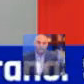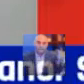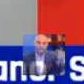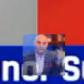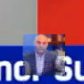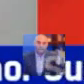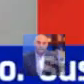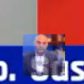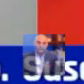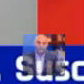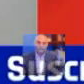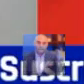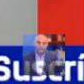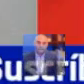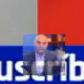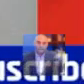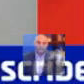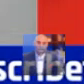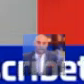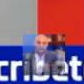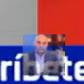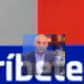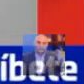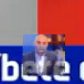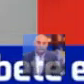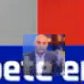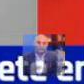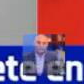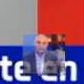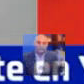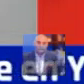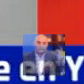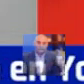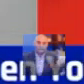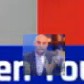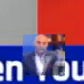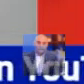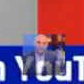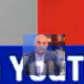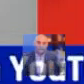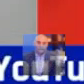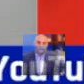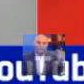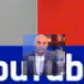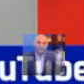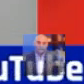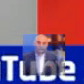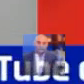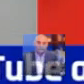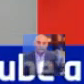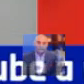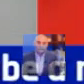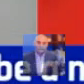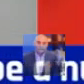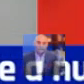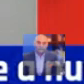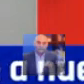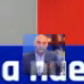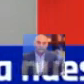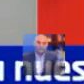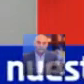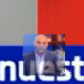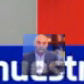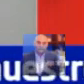@SevillaCrítico, en Facebook, Ricardo Sevilla, así nada más, tenemos una paginita que estamos alimentando, y en Regeneración,